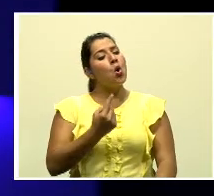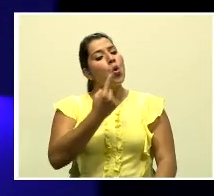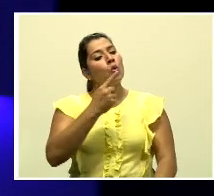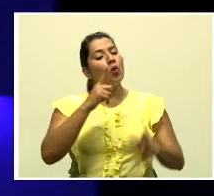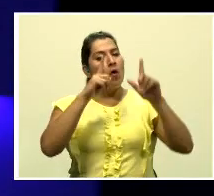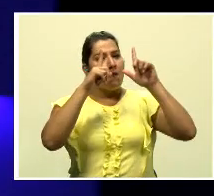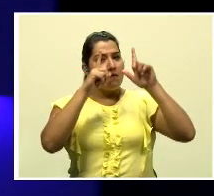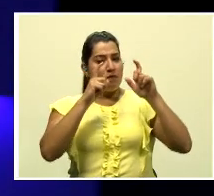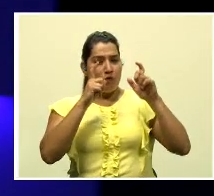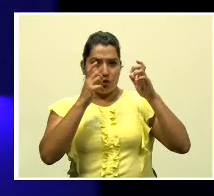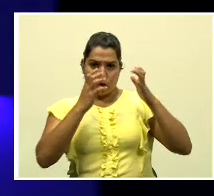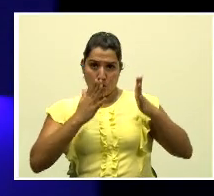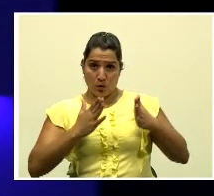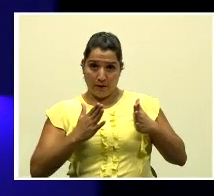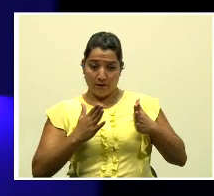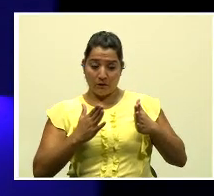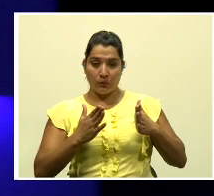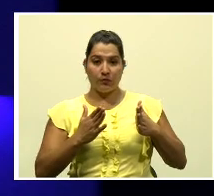fotógrafo